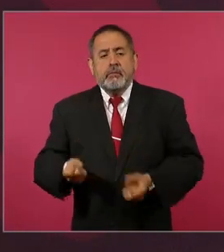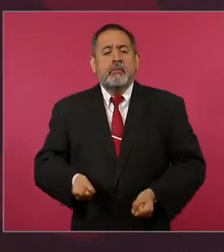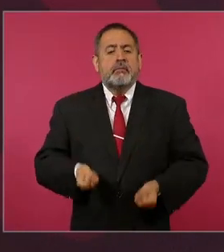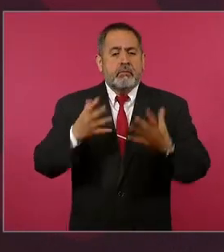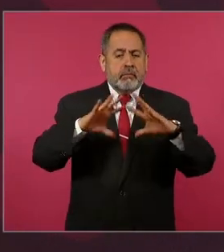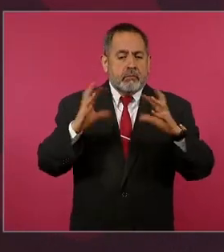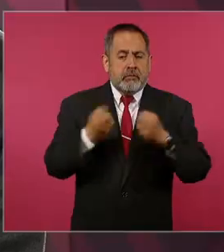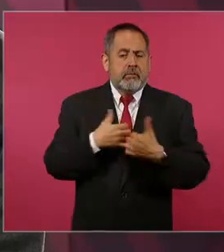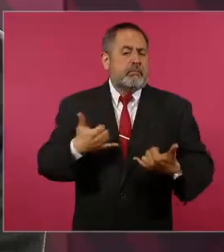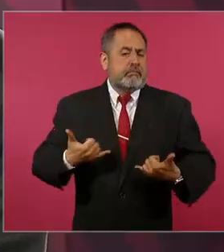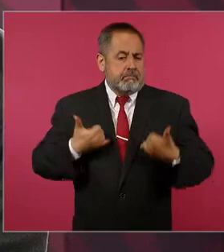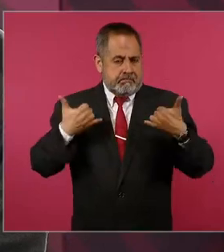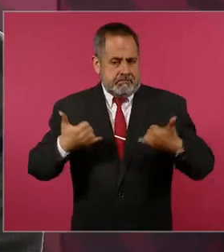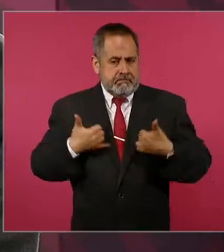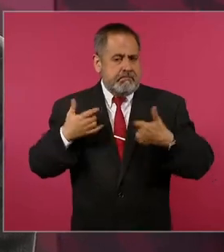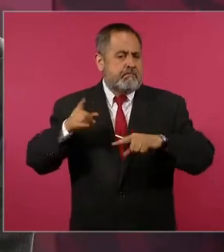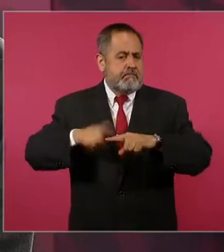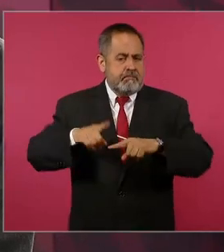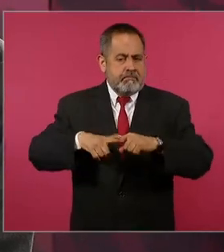quiénes